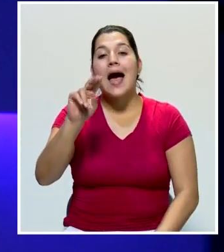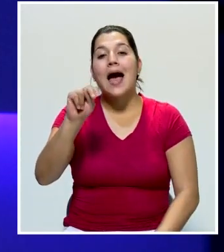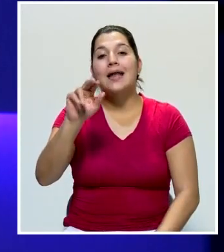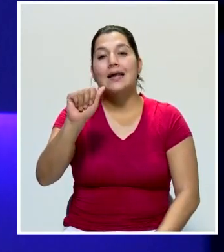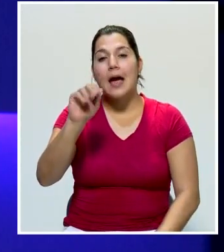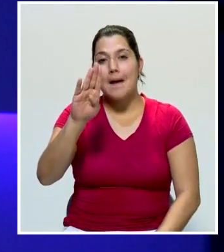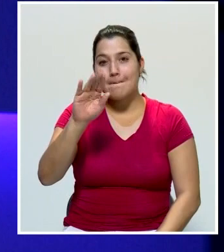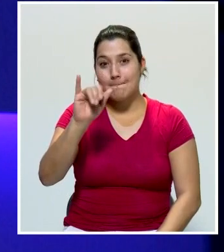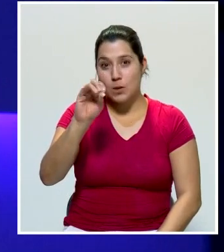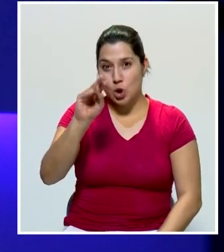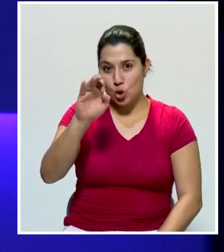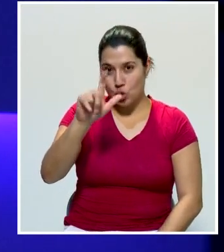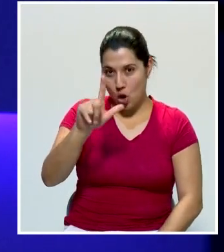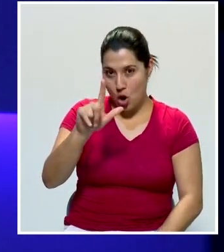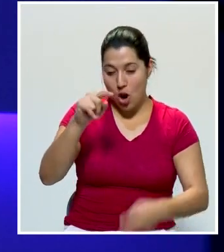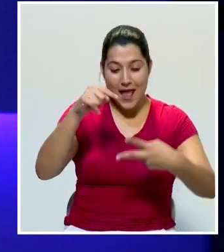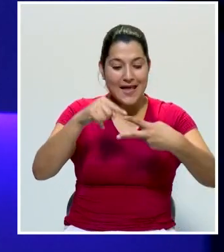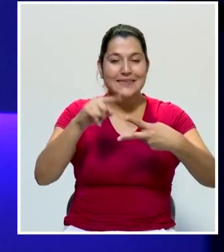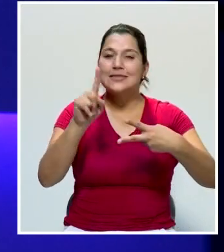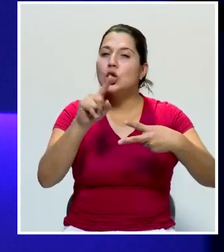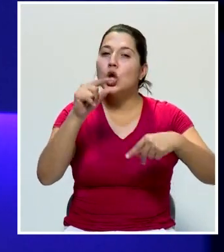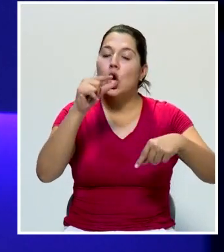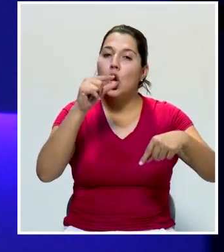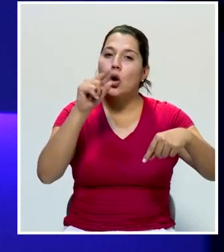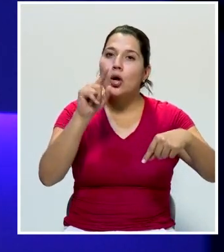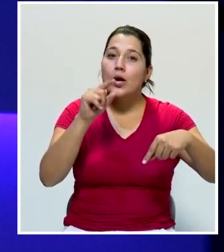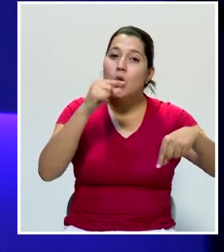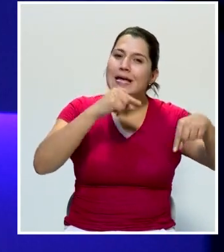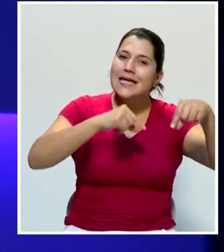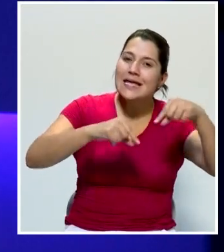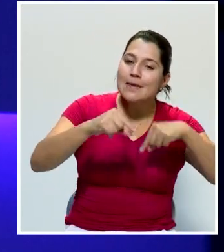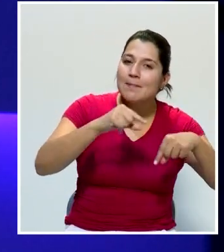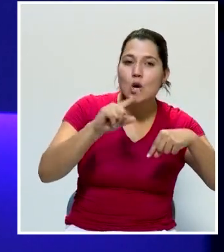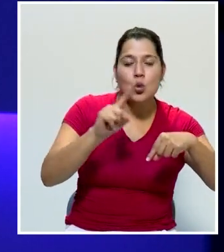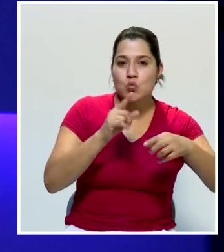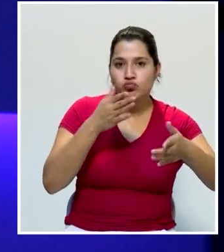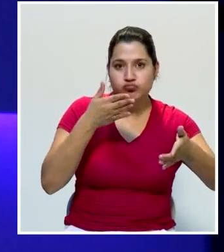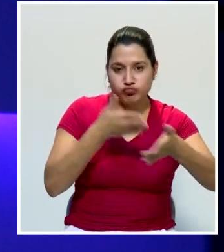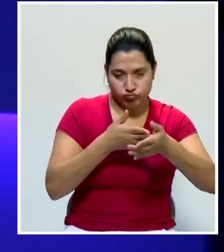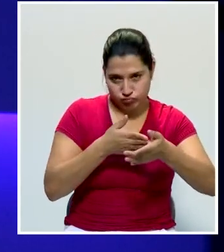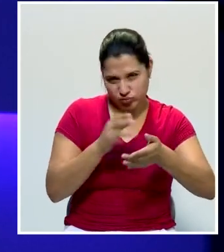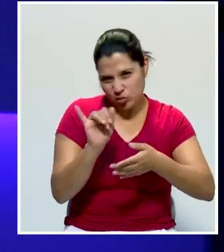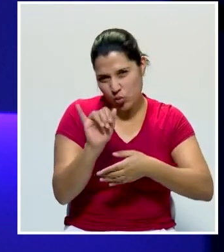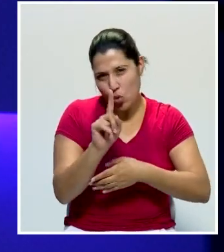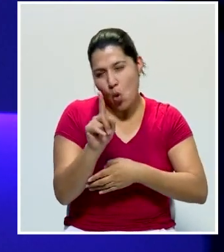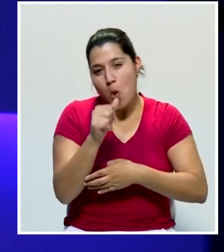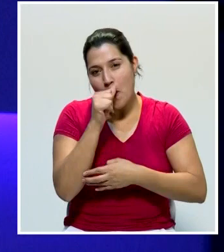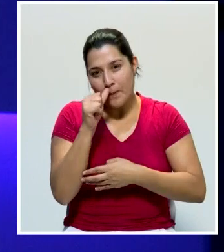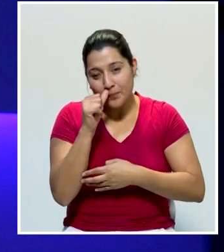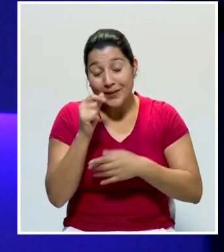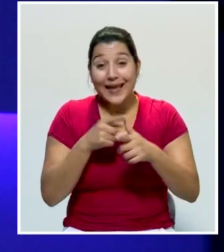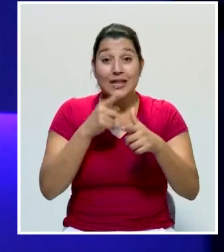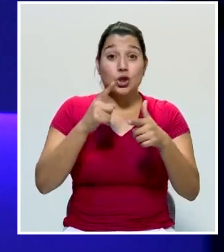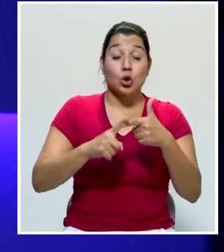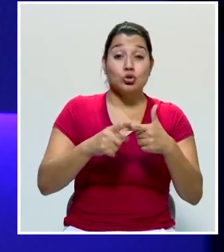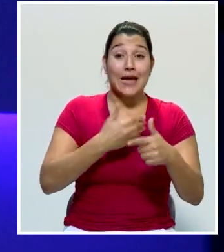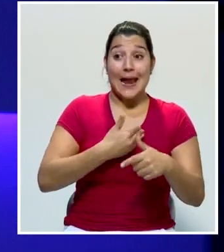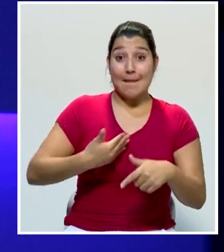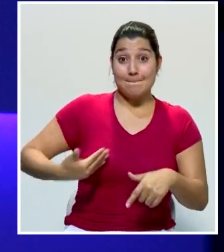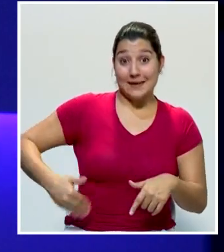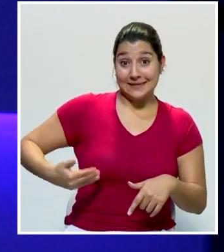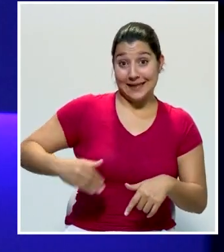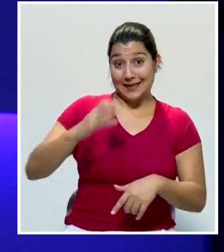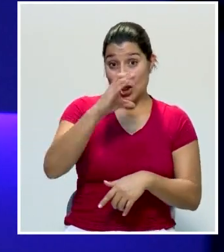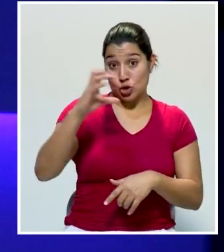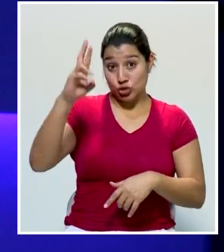no psicoactivo. El presidente y la ministra de Comercio Exterior propusieron como una de las medidas para